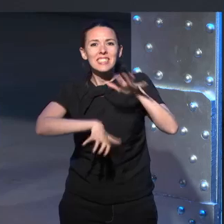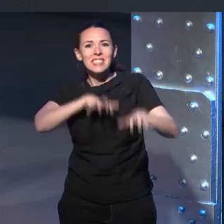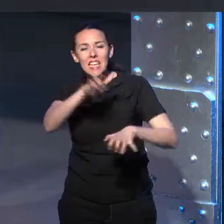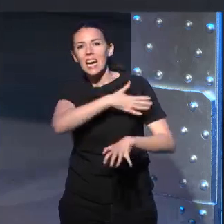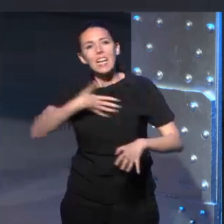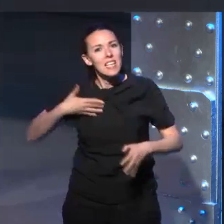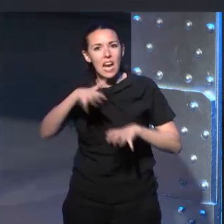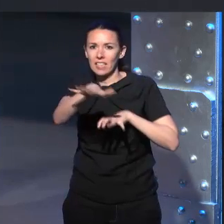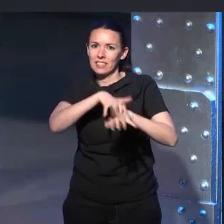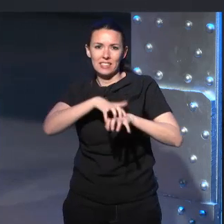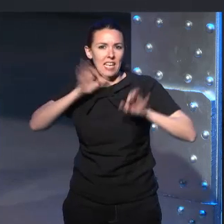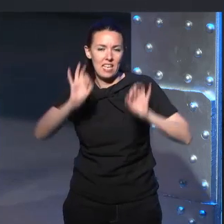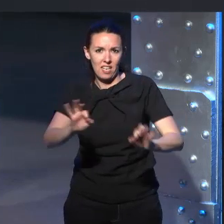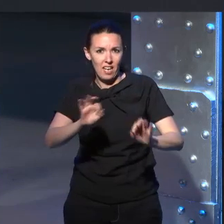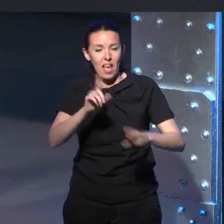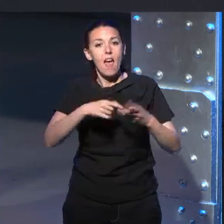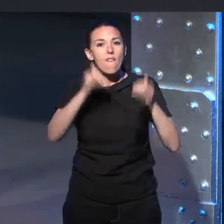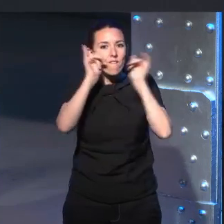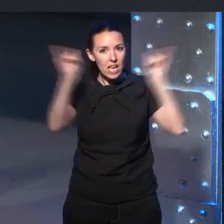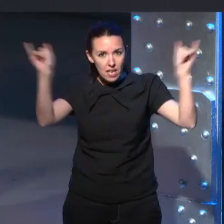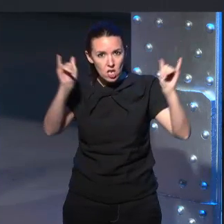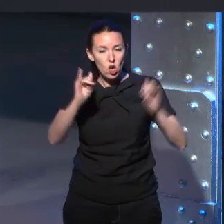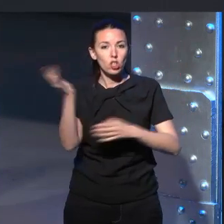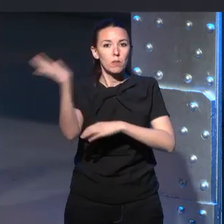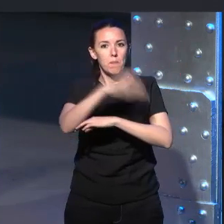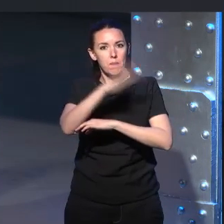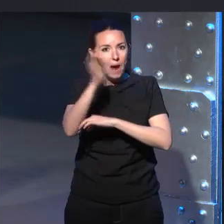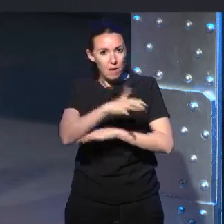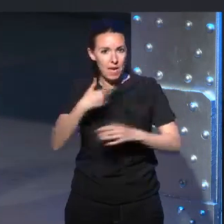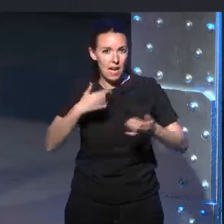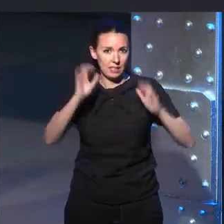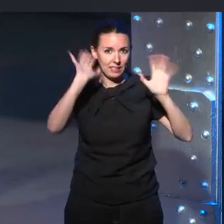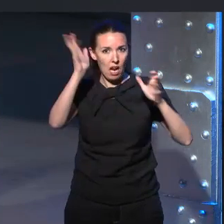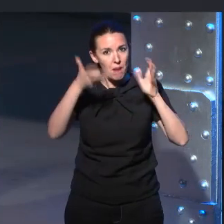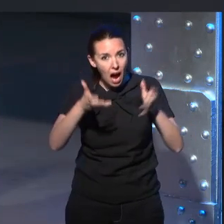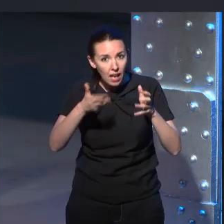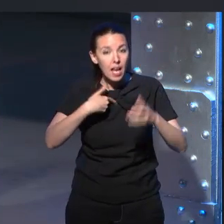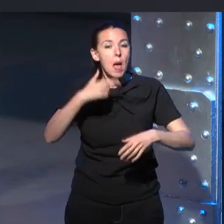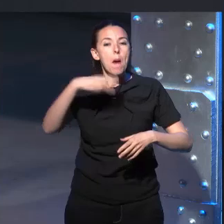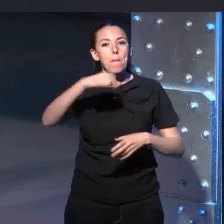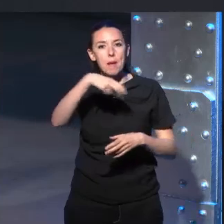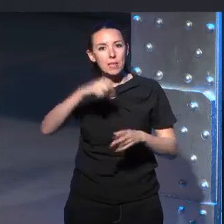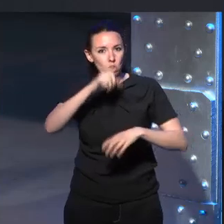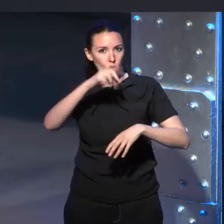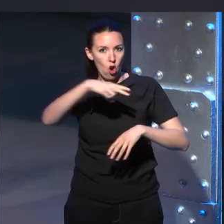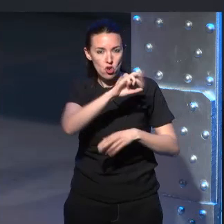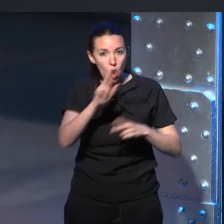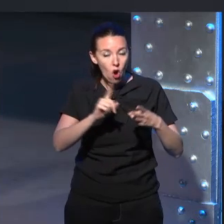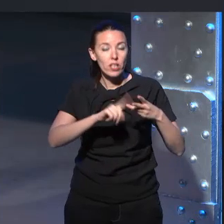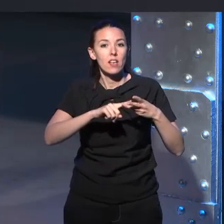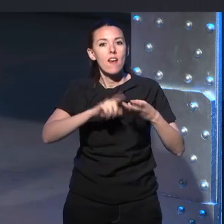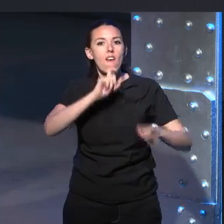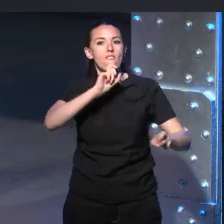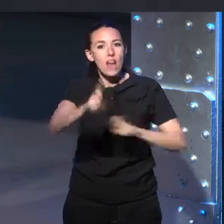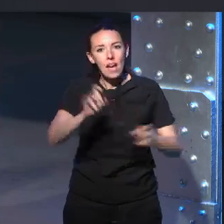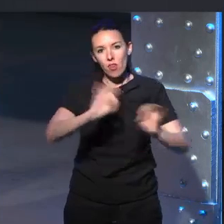vikingos. Las palmeras salvajes. Memento mori. Jasón y los argonautas. Venganza